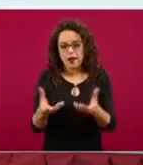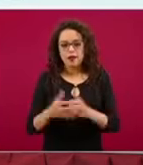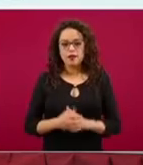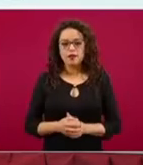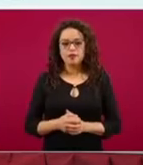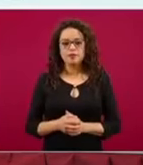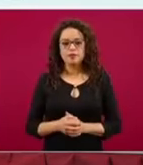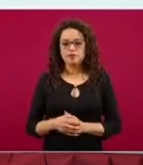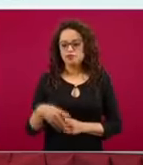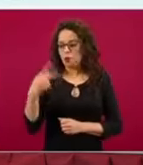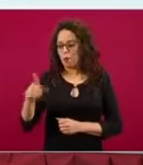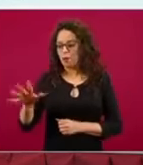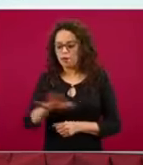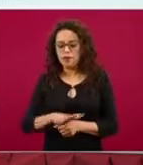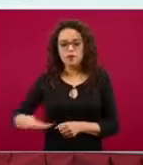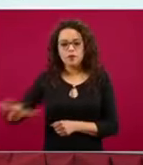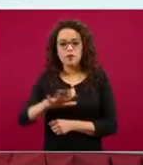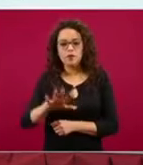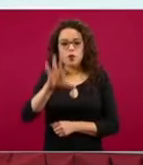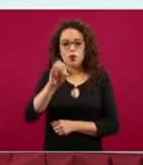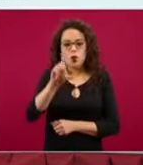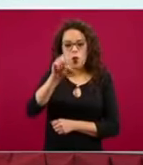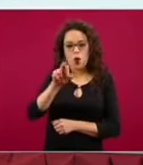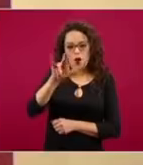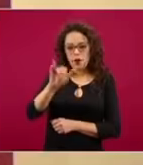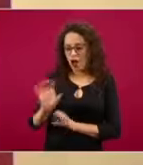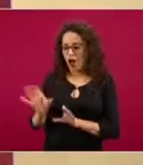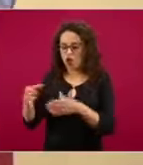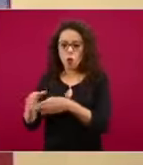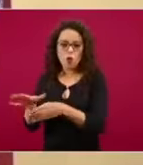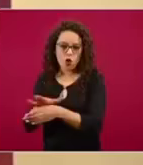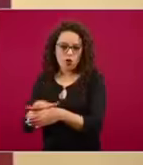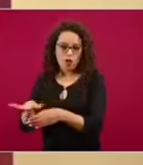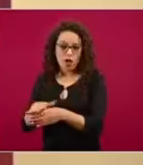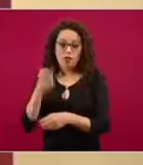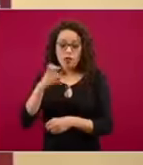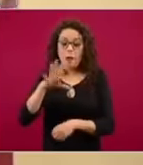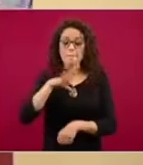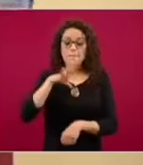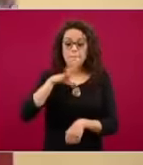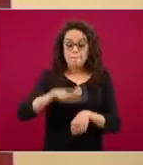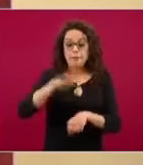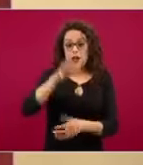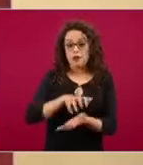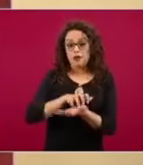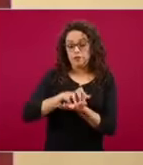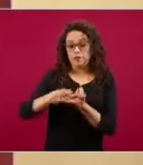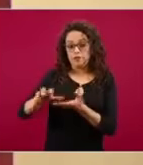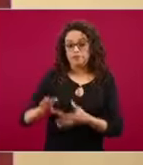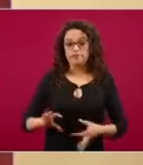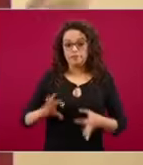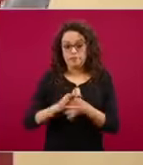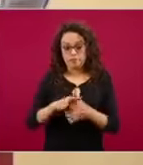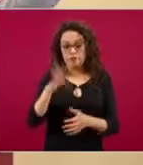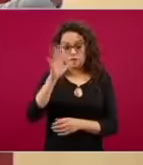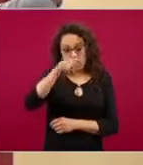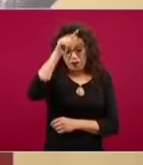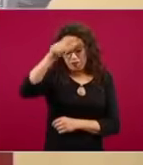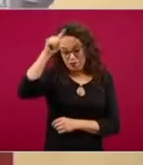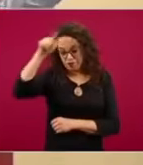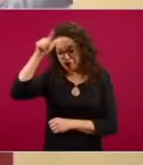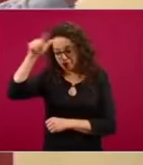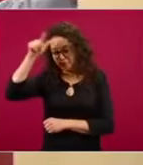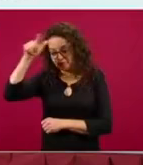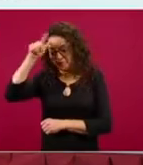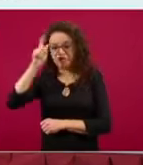la comunidad, son los que han representado la mayor cantidad en relación a todos los brotes identificados. Lo